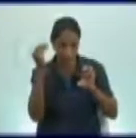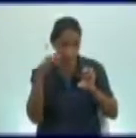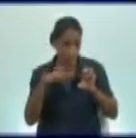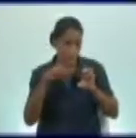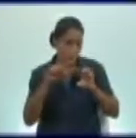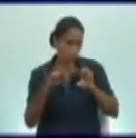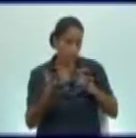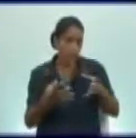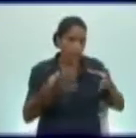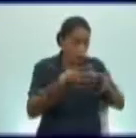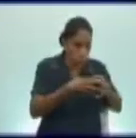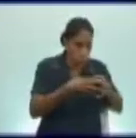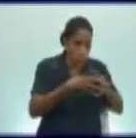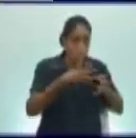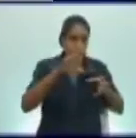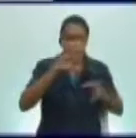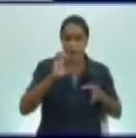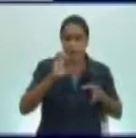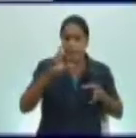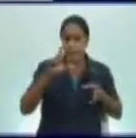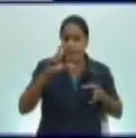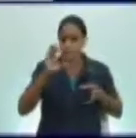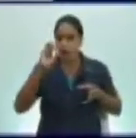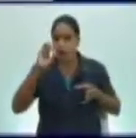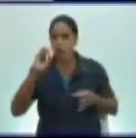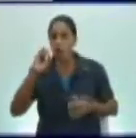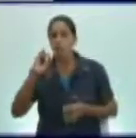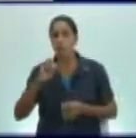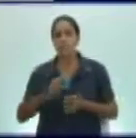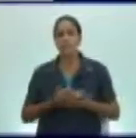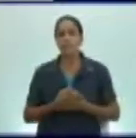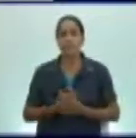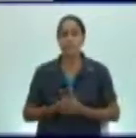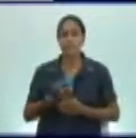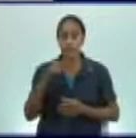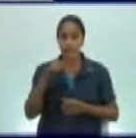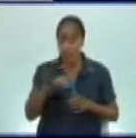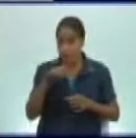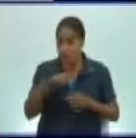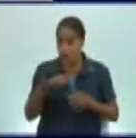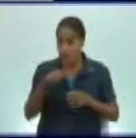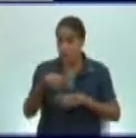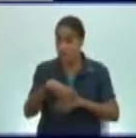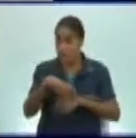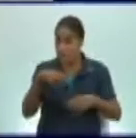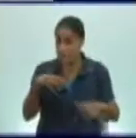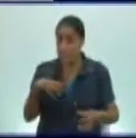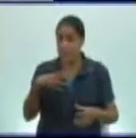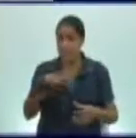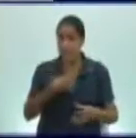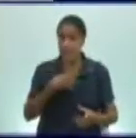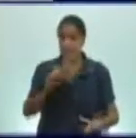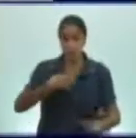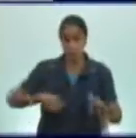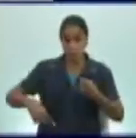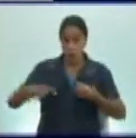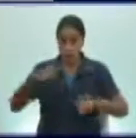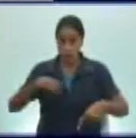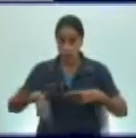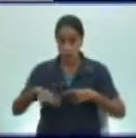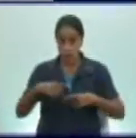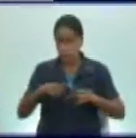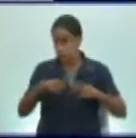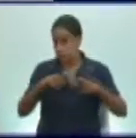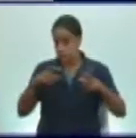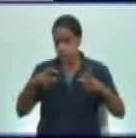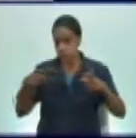Y es vital que estos animales tienen sistemas de órganos desarrollados.